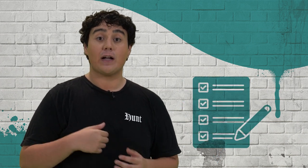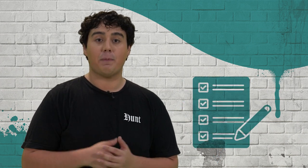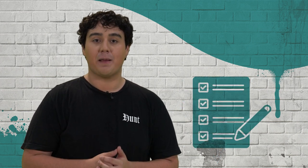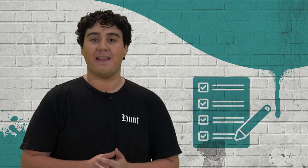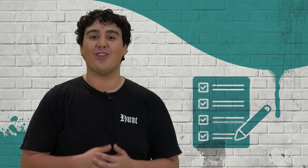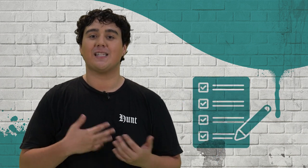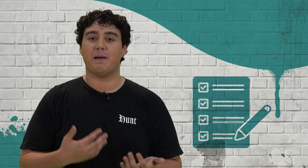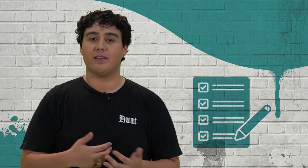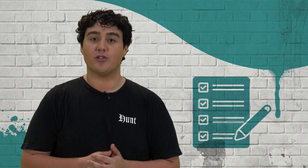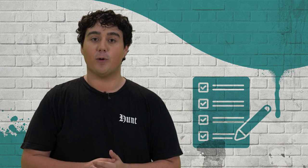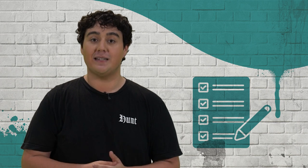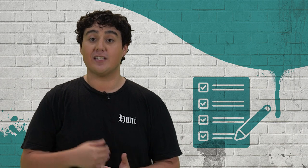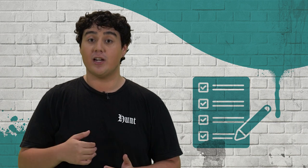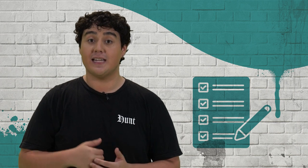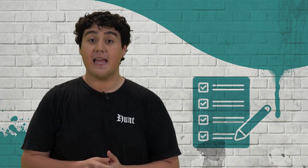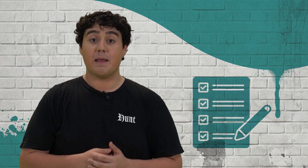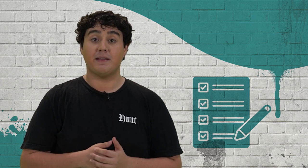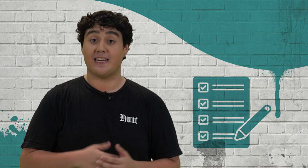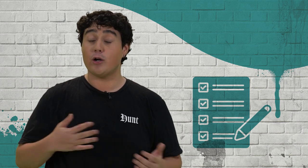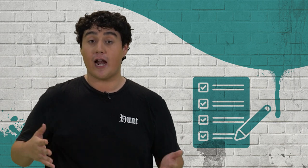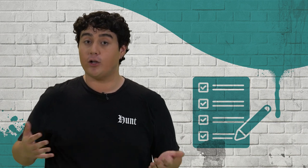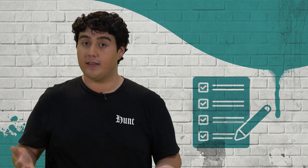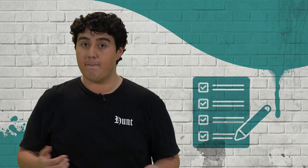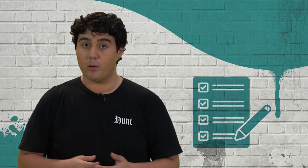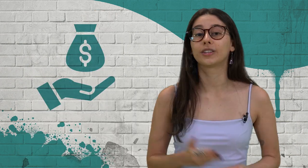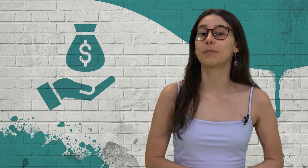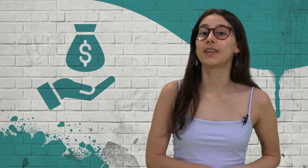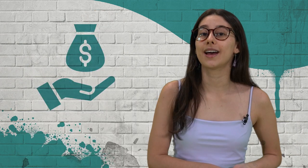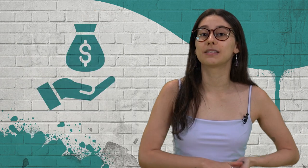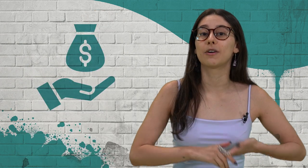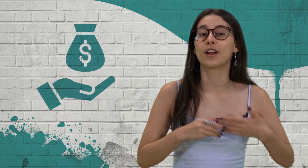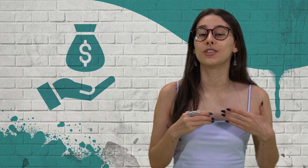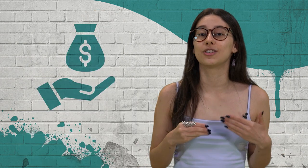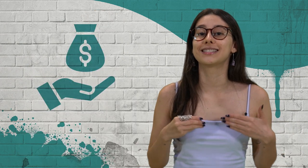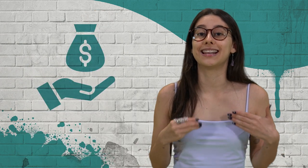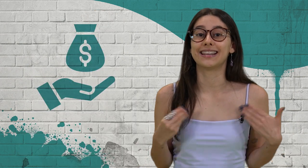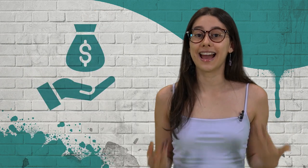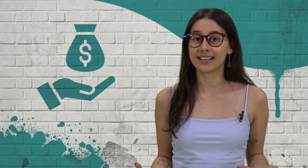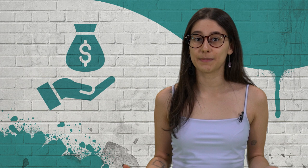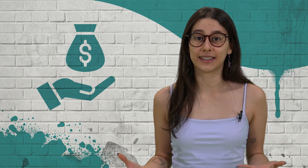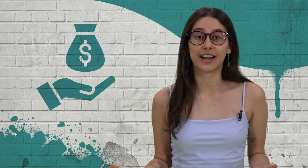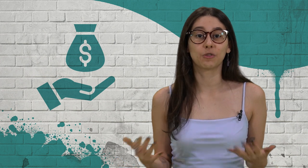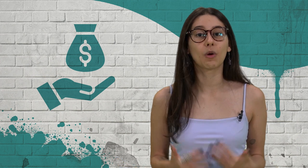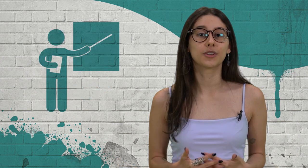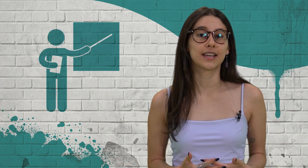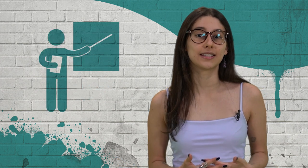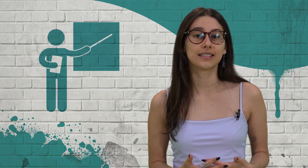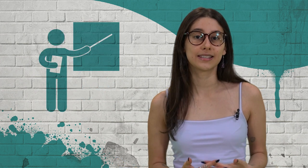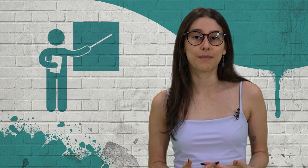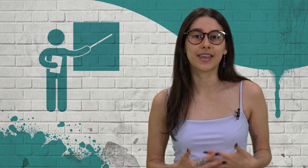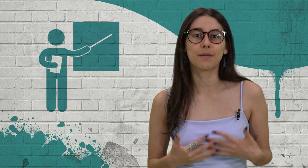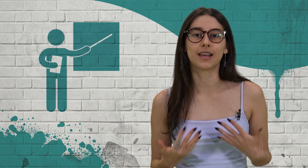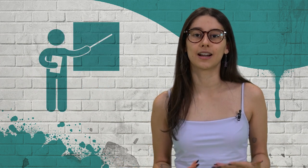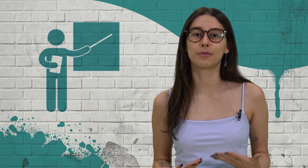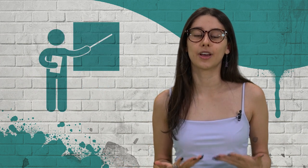que tengan acompañamiento de expertos con base sólidas y mantener a lo largo del tiempo otra medida es mejorar condiciones salariales para atraer nuevos docentes